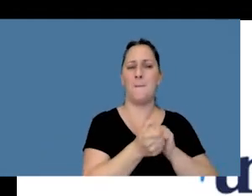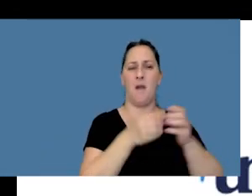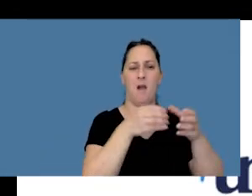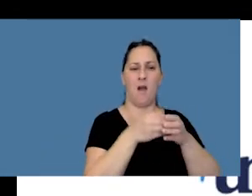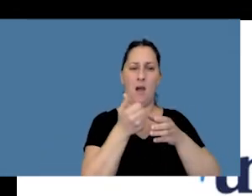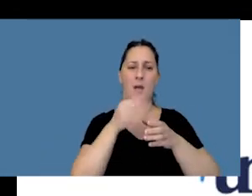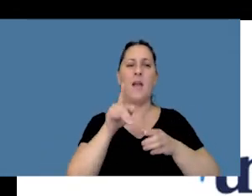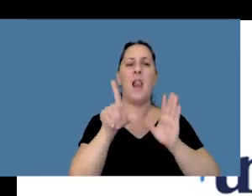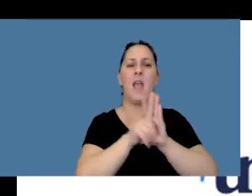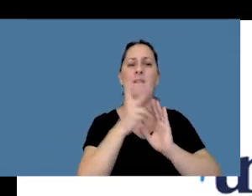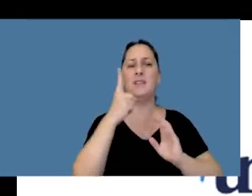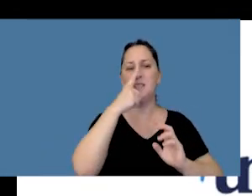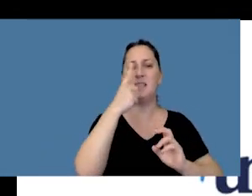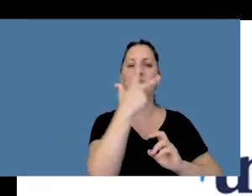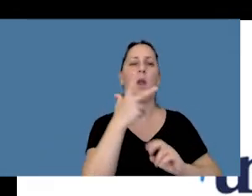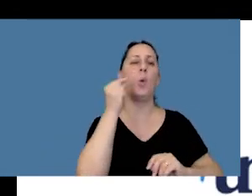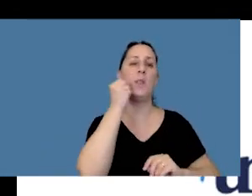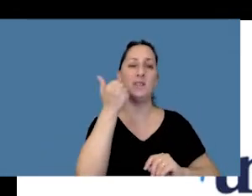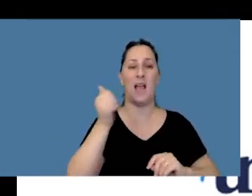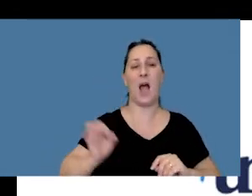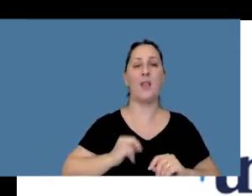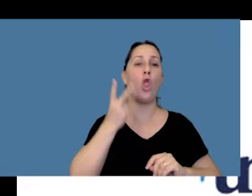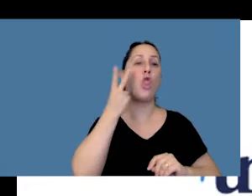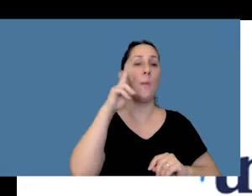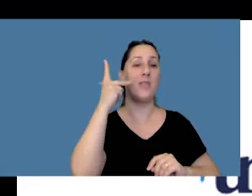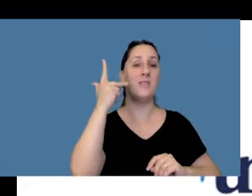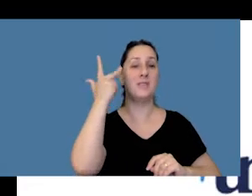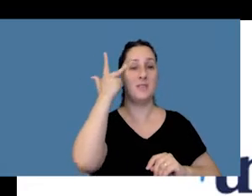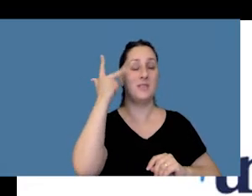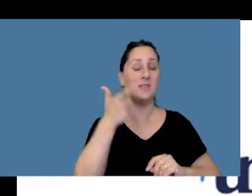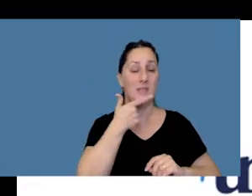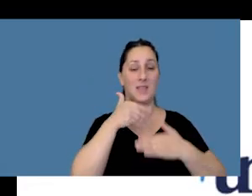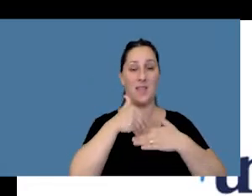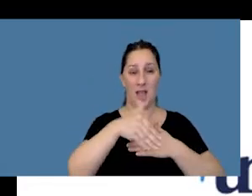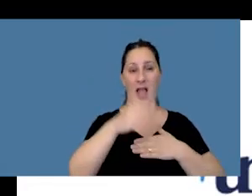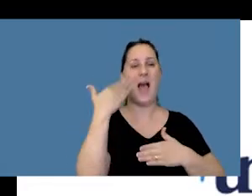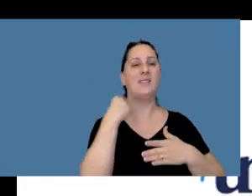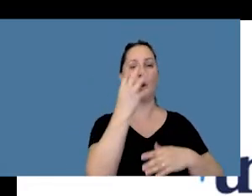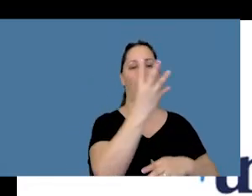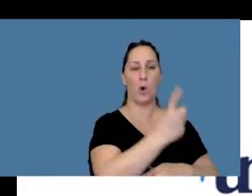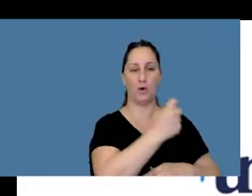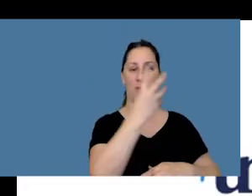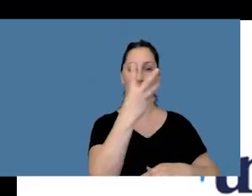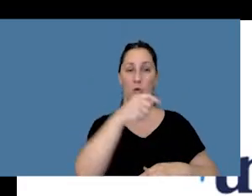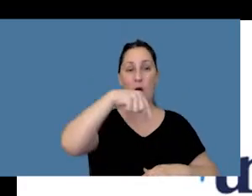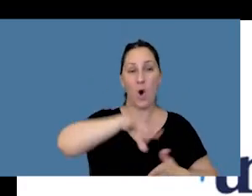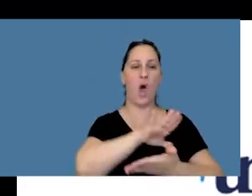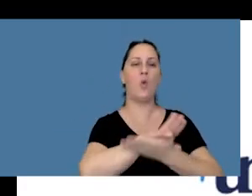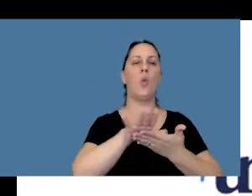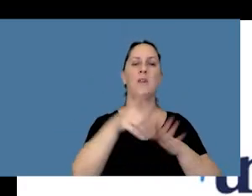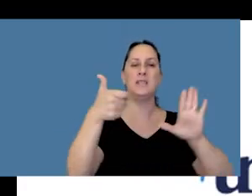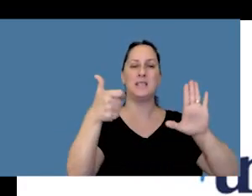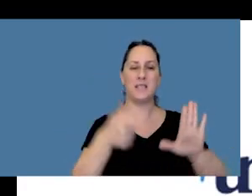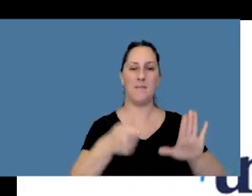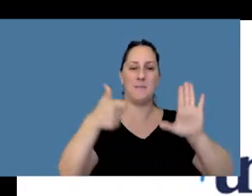ley 27346, desde el año 2017. Antes era cuatrimestral, ahora es semestral. ¿Cómo se hacen